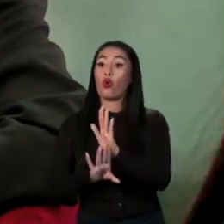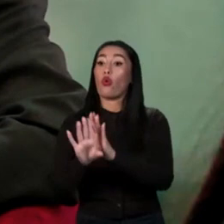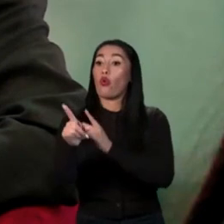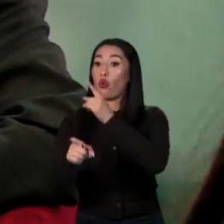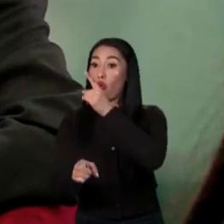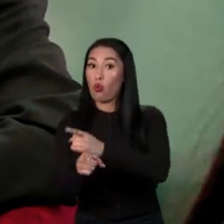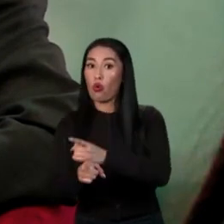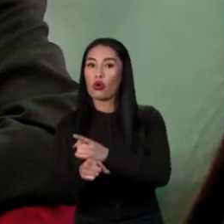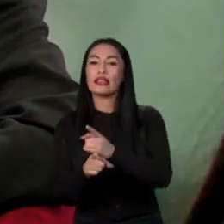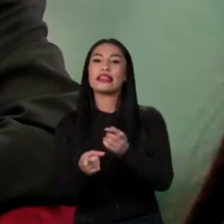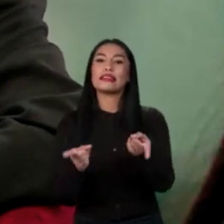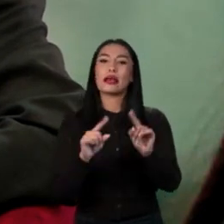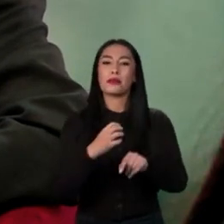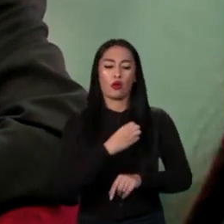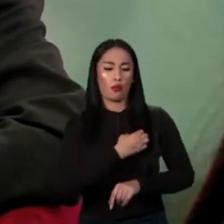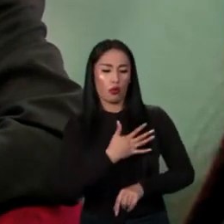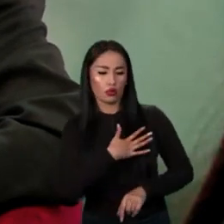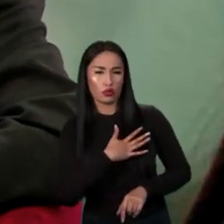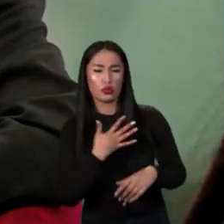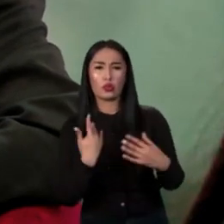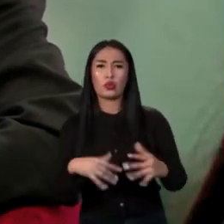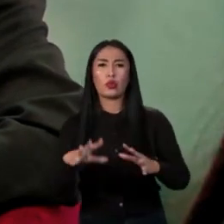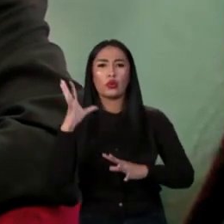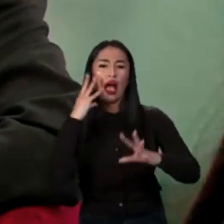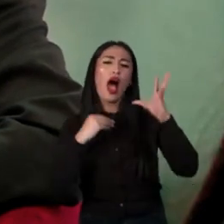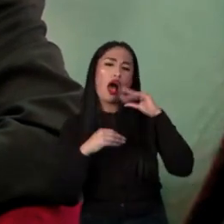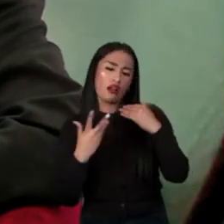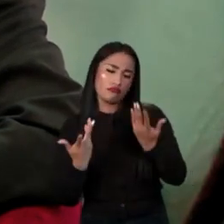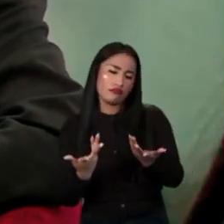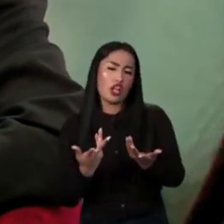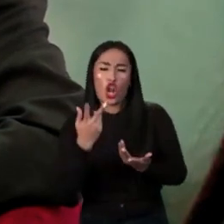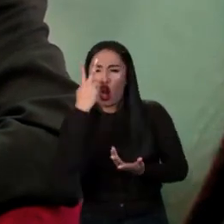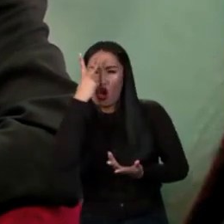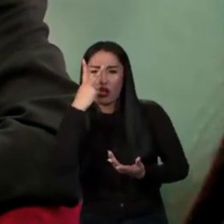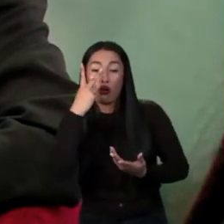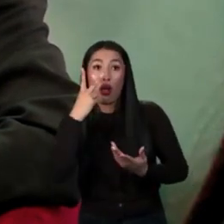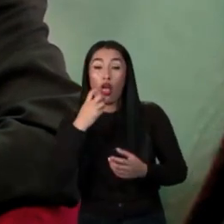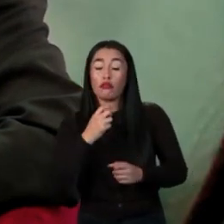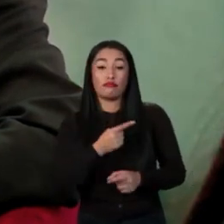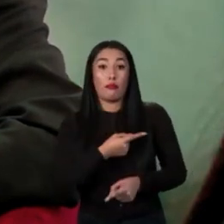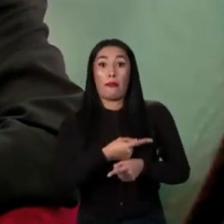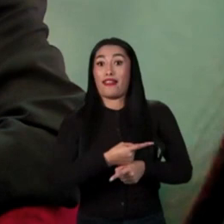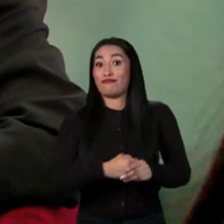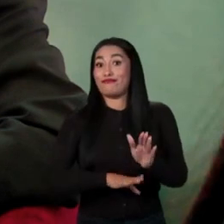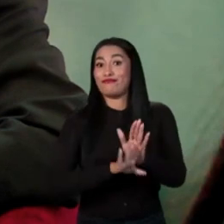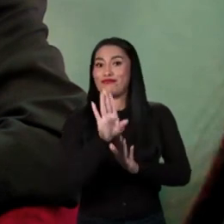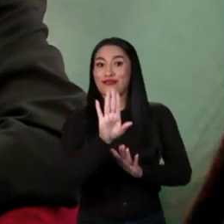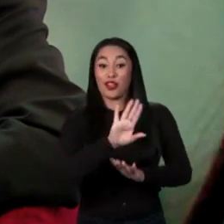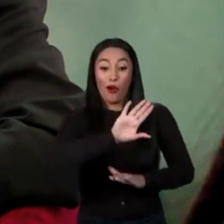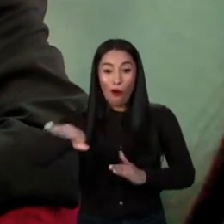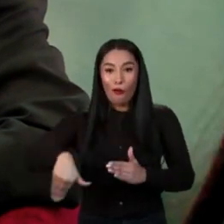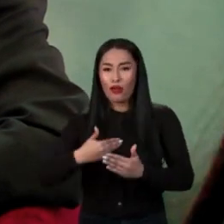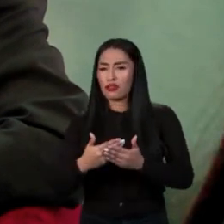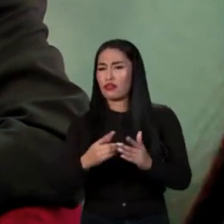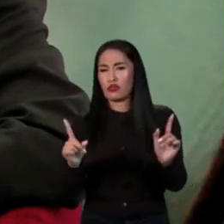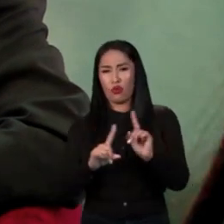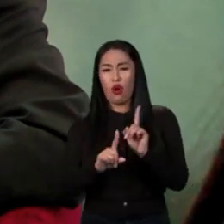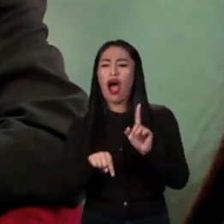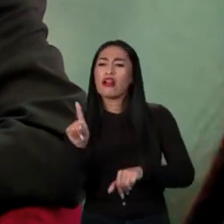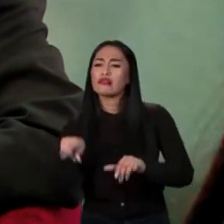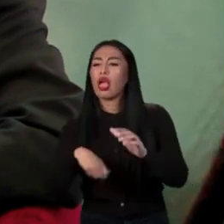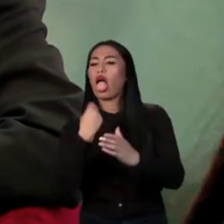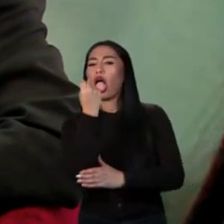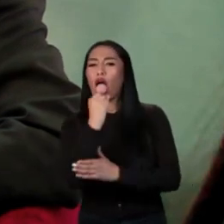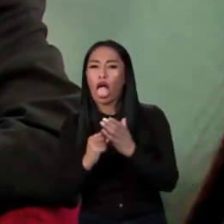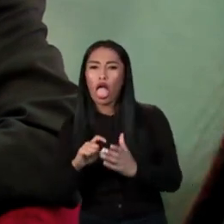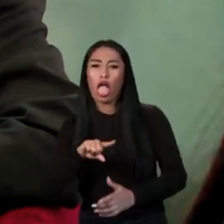de oportunidades en las cuales hemos tenido experiencias fallidas y entregan resultados igualmente importantes para las diversas instituciones